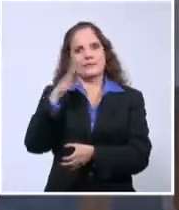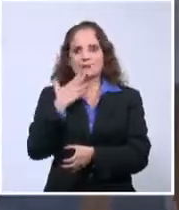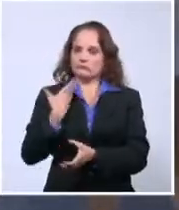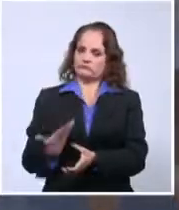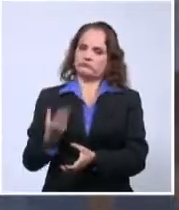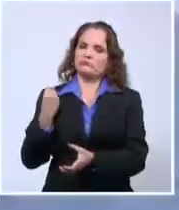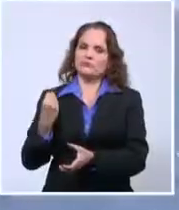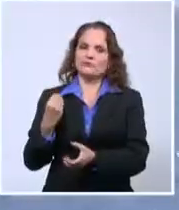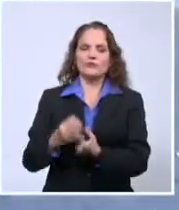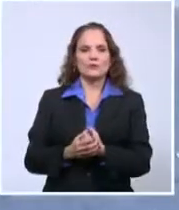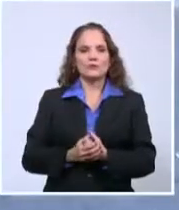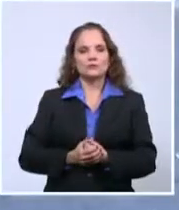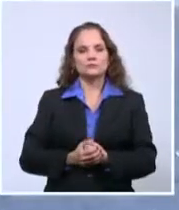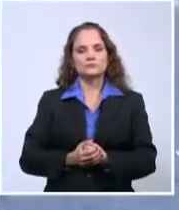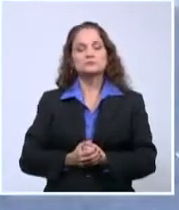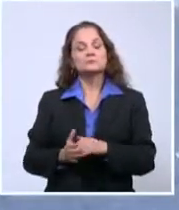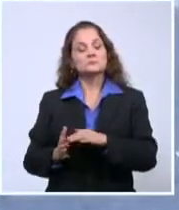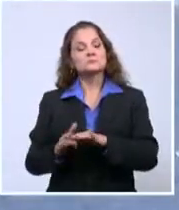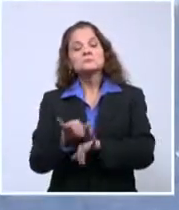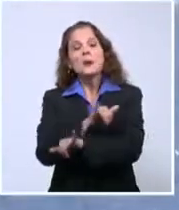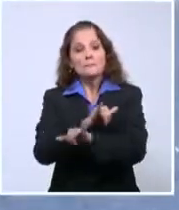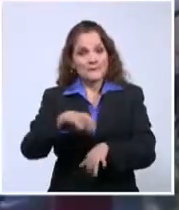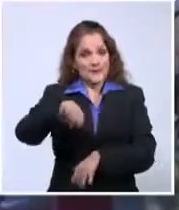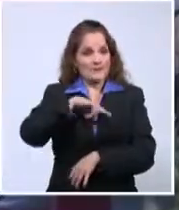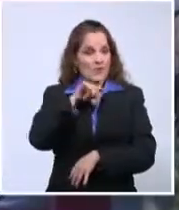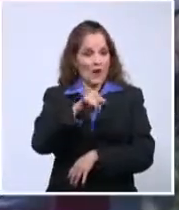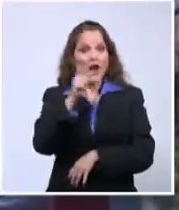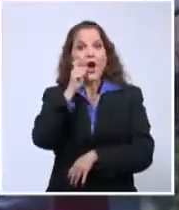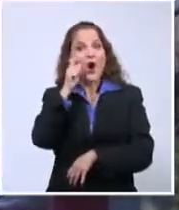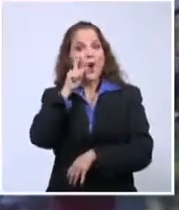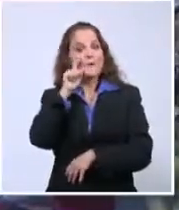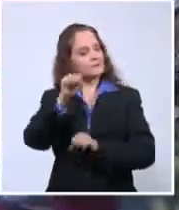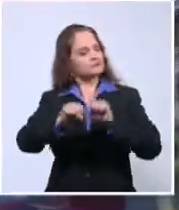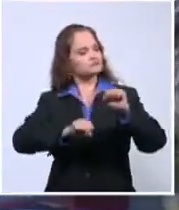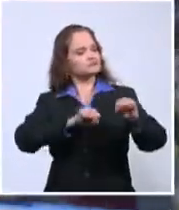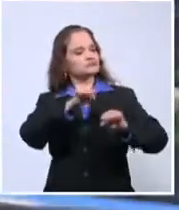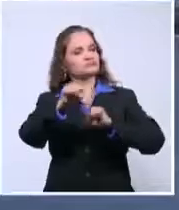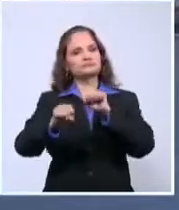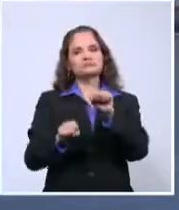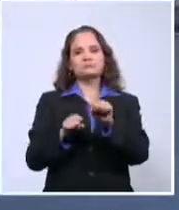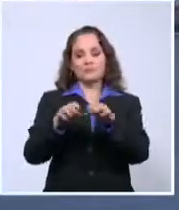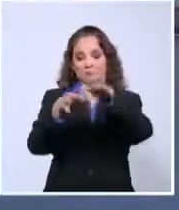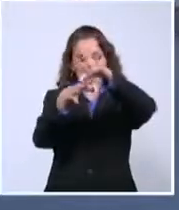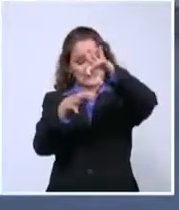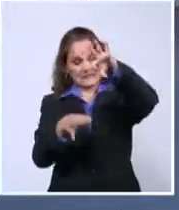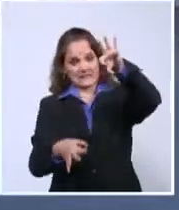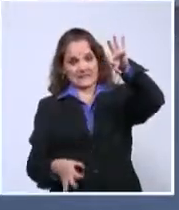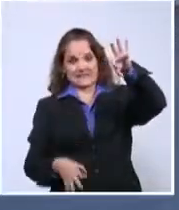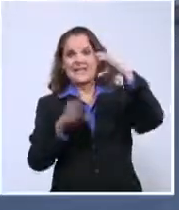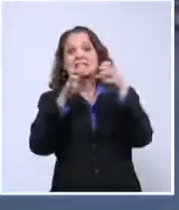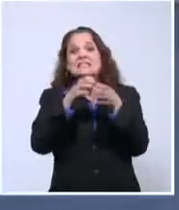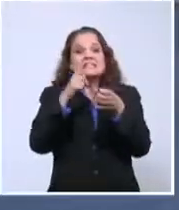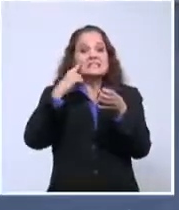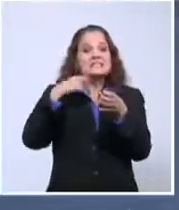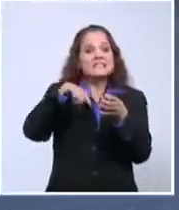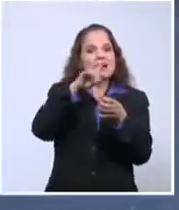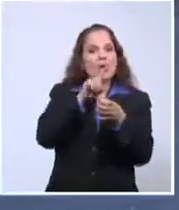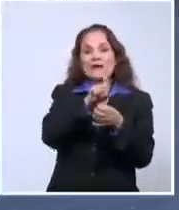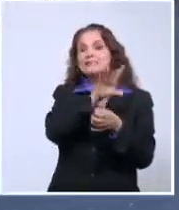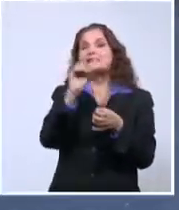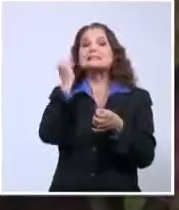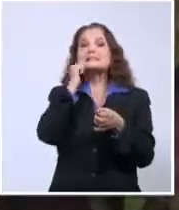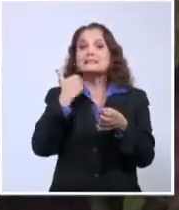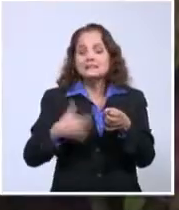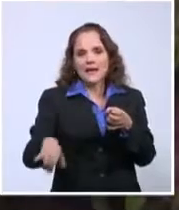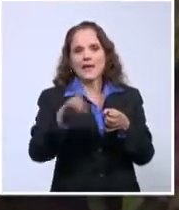del recorrido, este vendedor ambulante expendía las cebollas a más de 100 pesos la pata. Interceptado en plena ilegalidad, fue impuesto